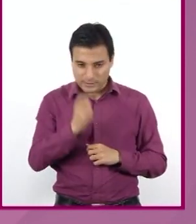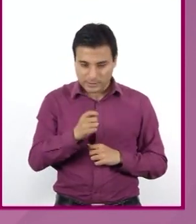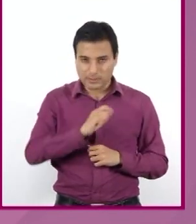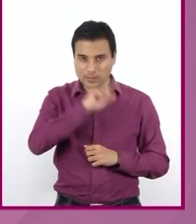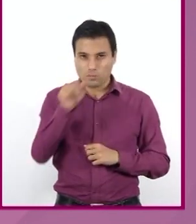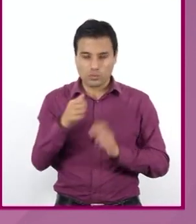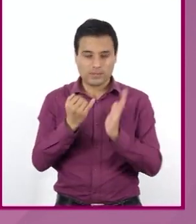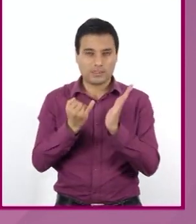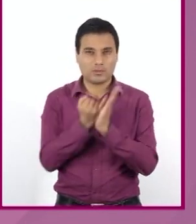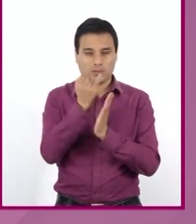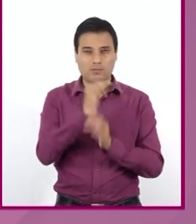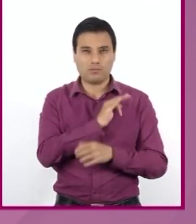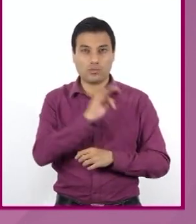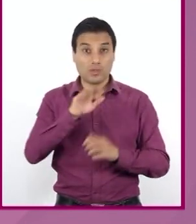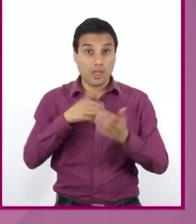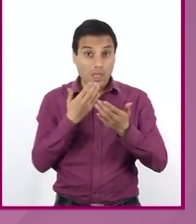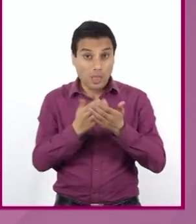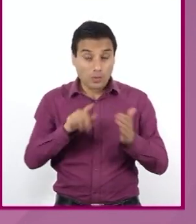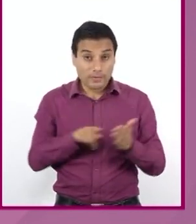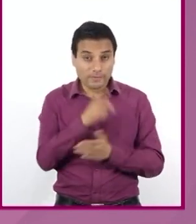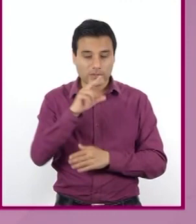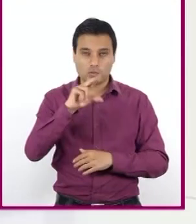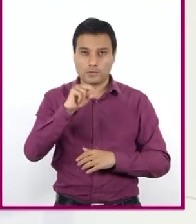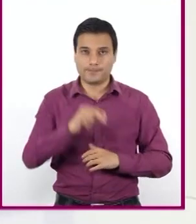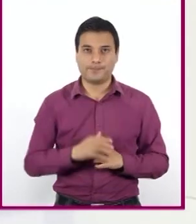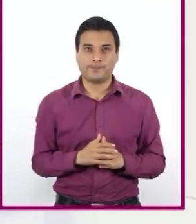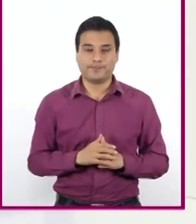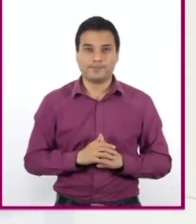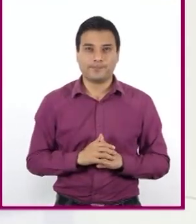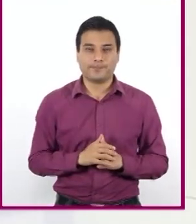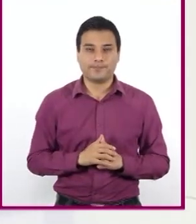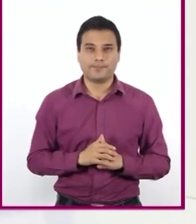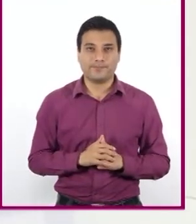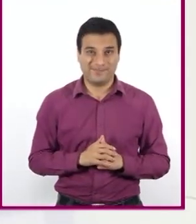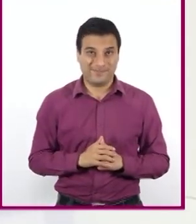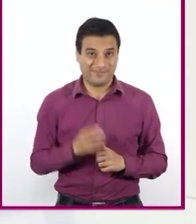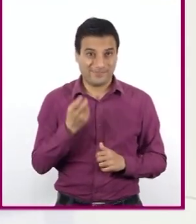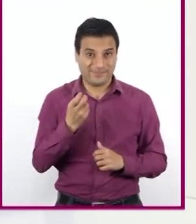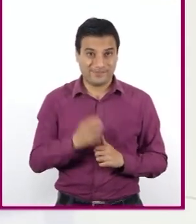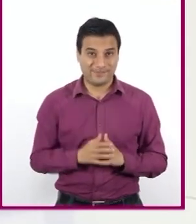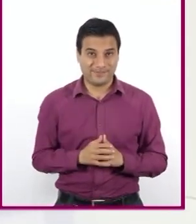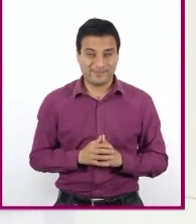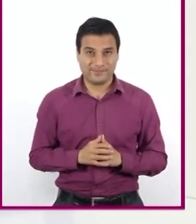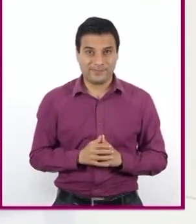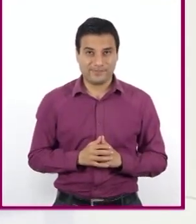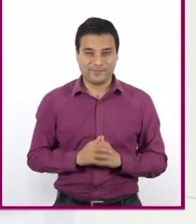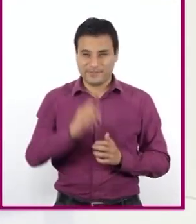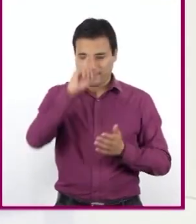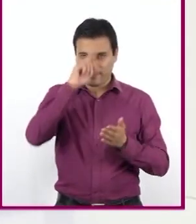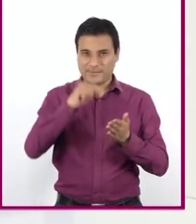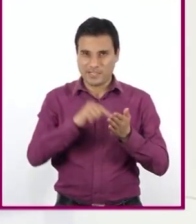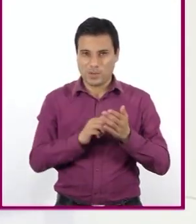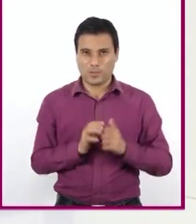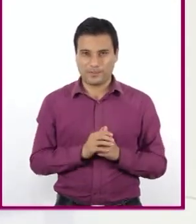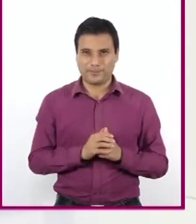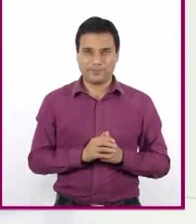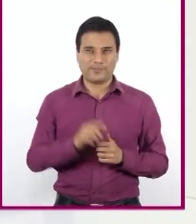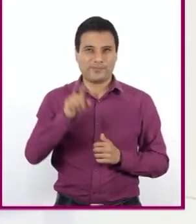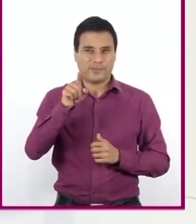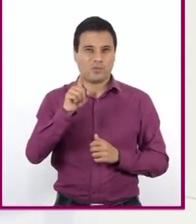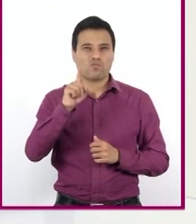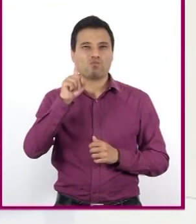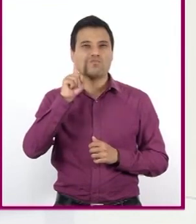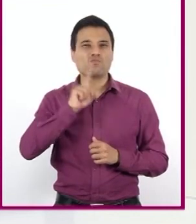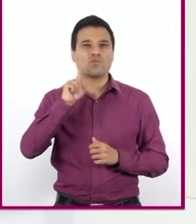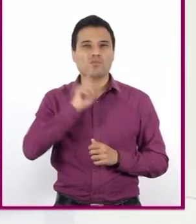una decisión para evitar tropezar con ella en adelante. Con todo lo visto, creo que Aleli puede darnos su punto de